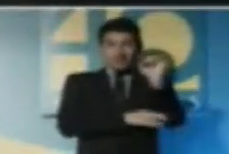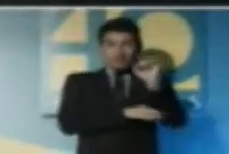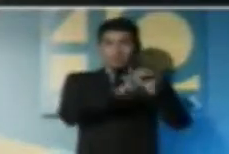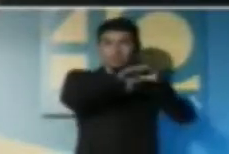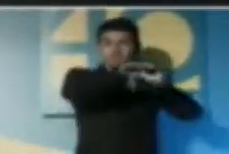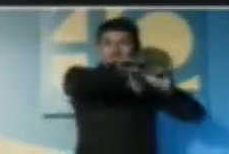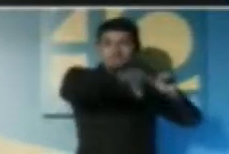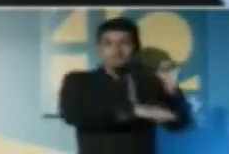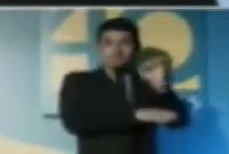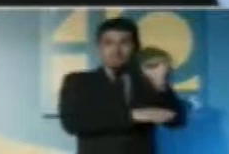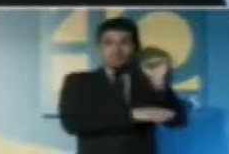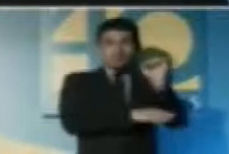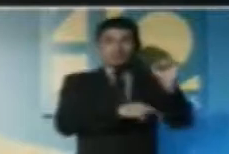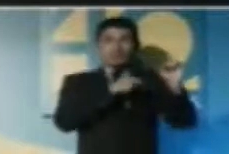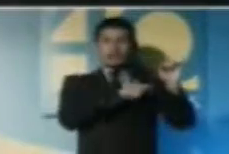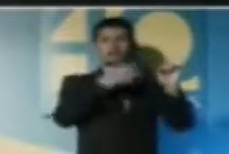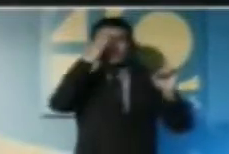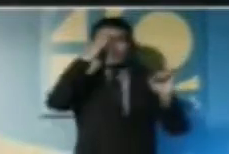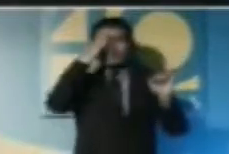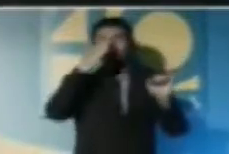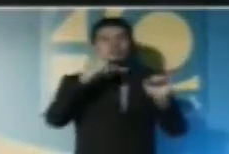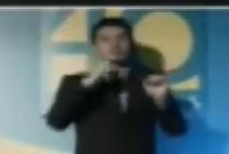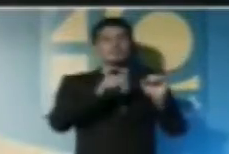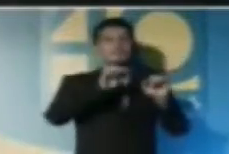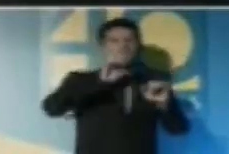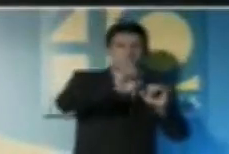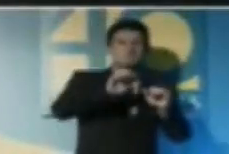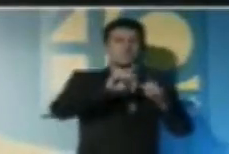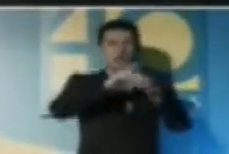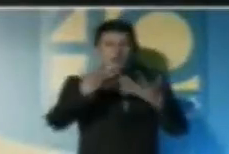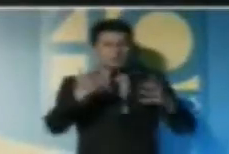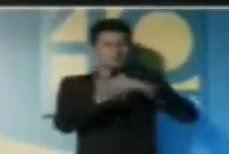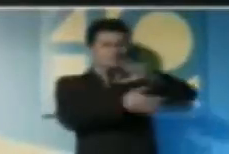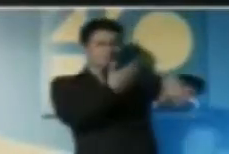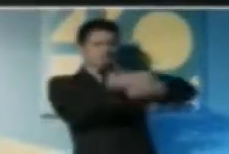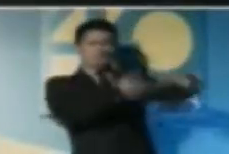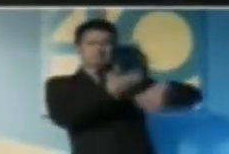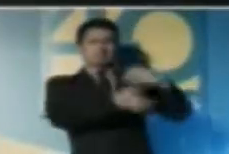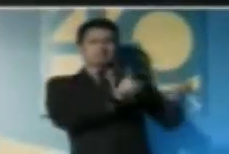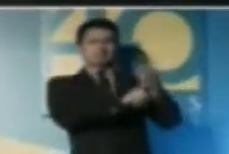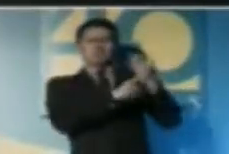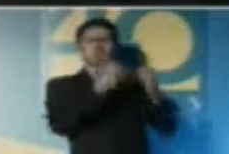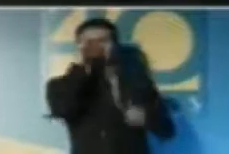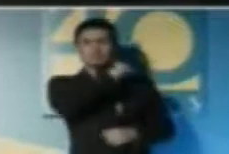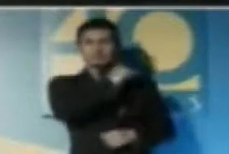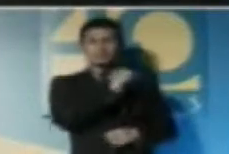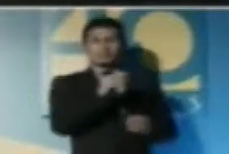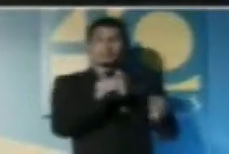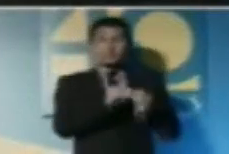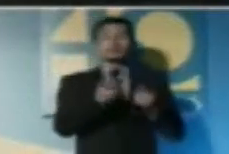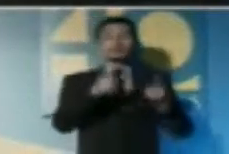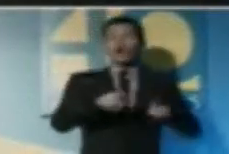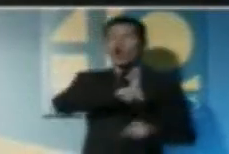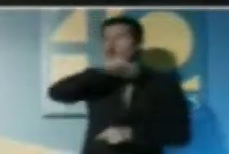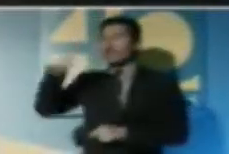puede representar la forma caótica en que nos relacionamos colectivamente, hasta la persistente propensión a la evasión